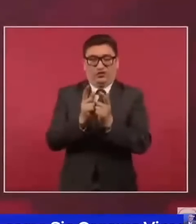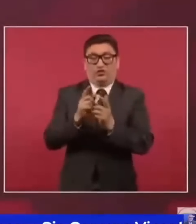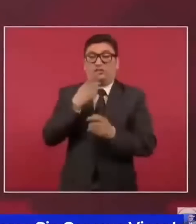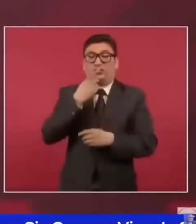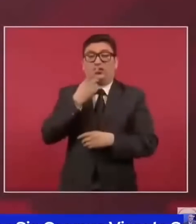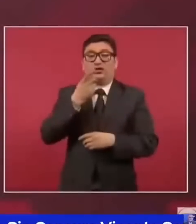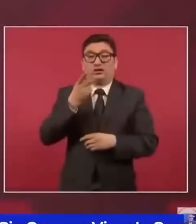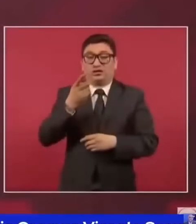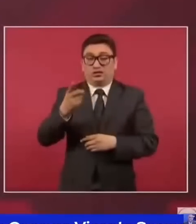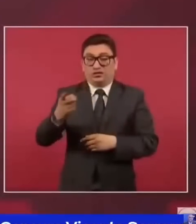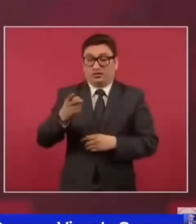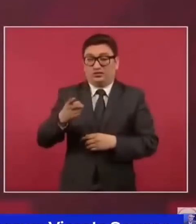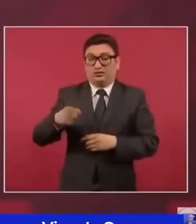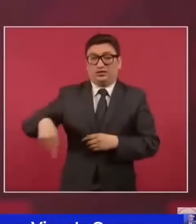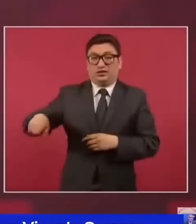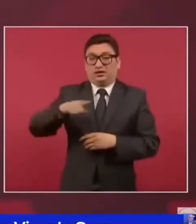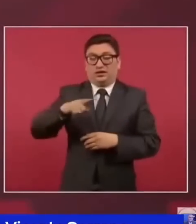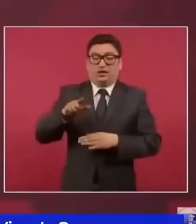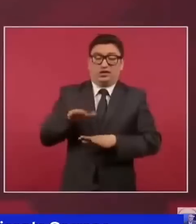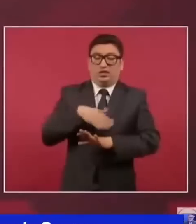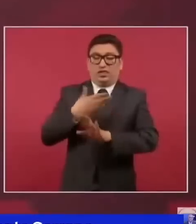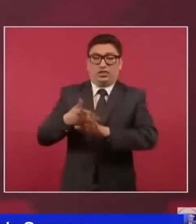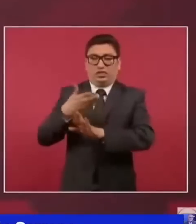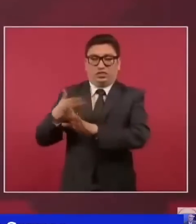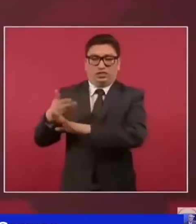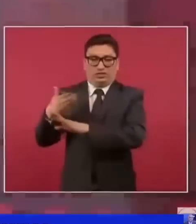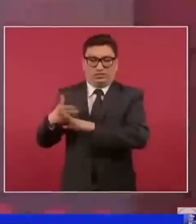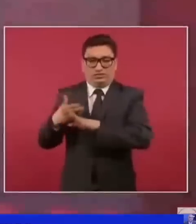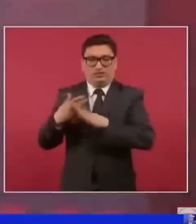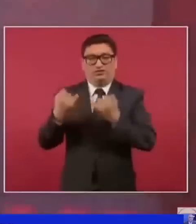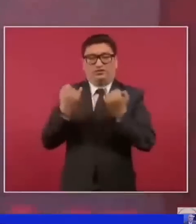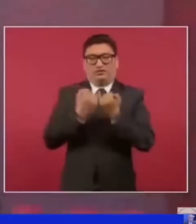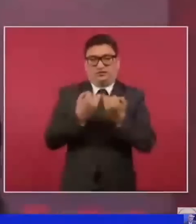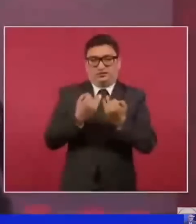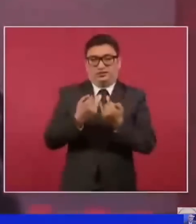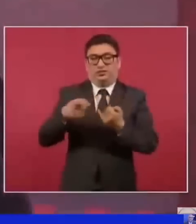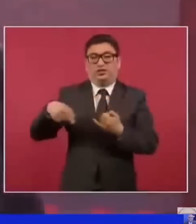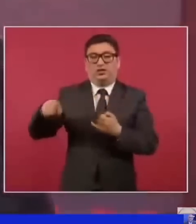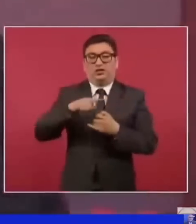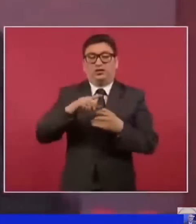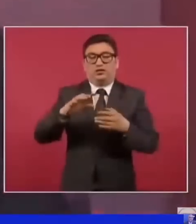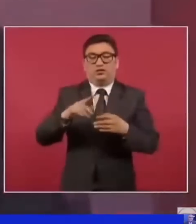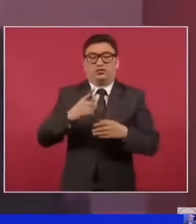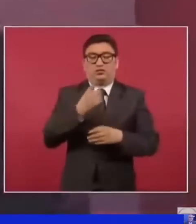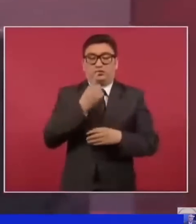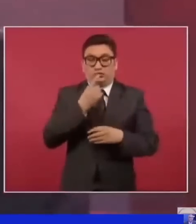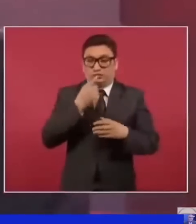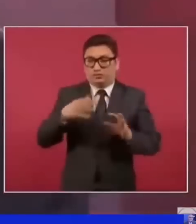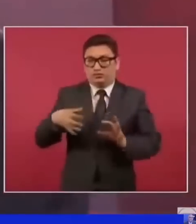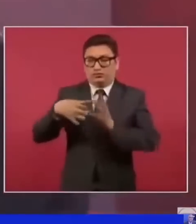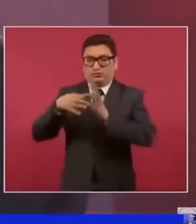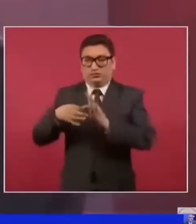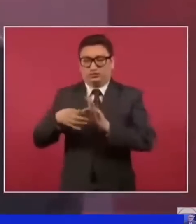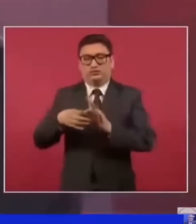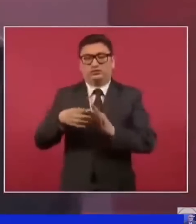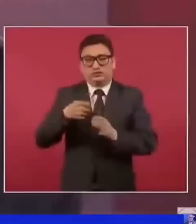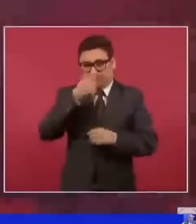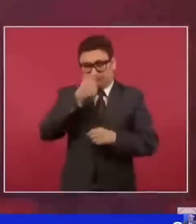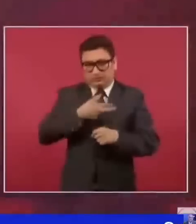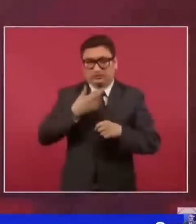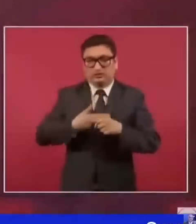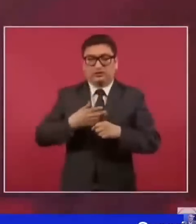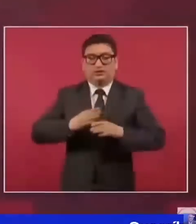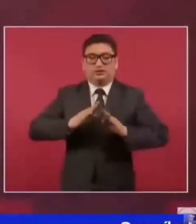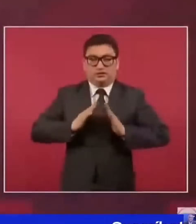Civil, incluso a que la Guardia Civil dependa de la Secretaría de la Defensa, y hablan de